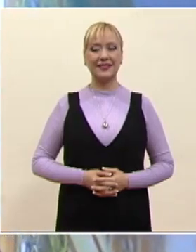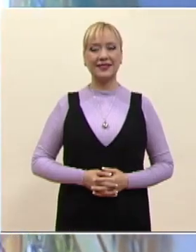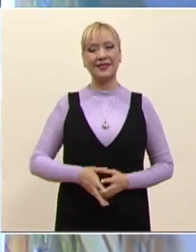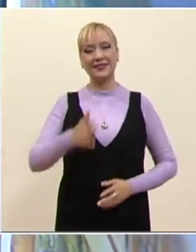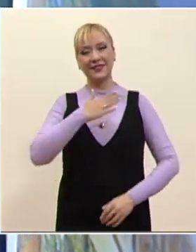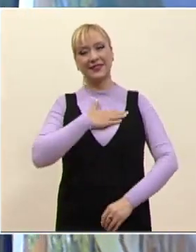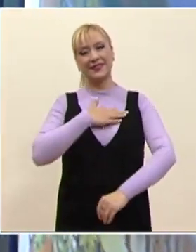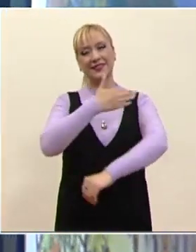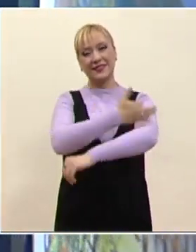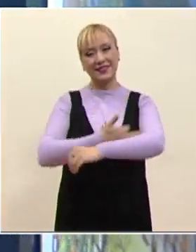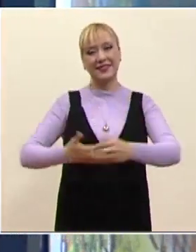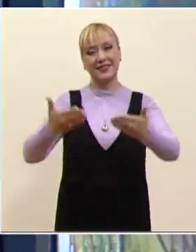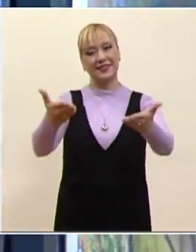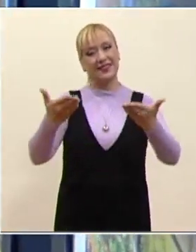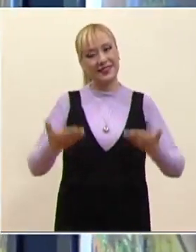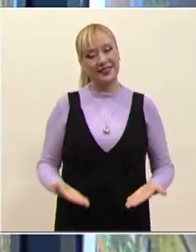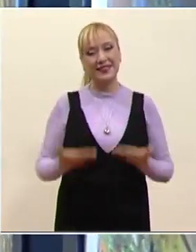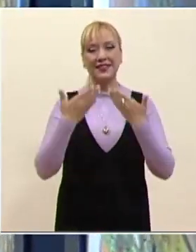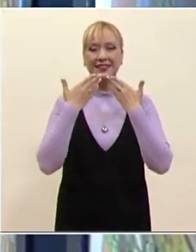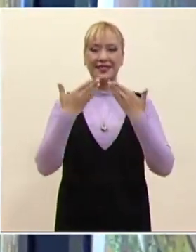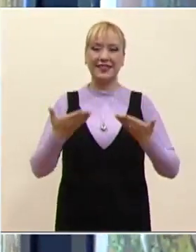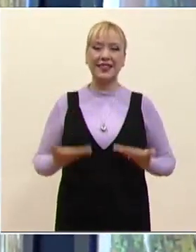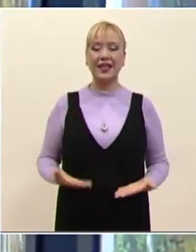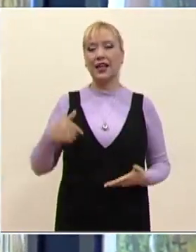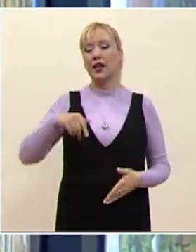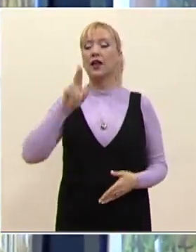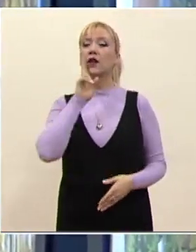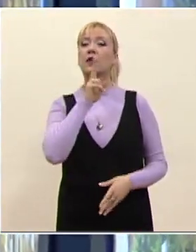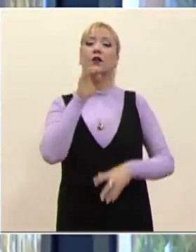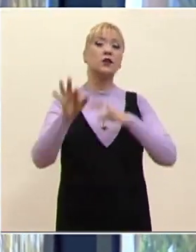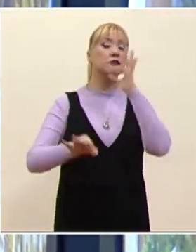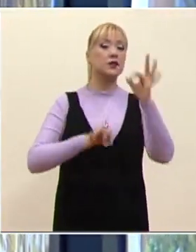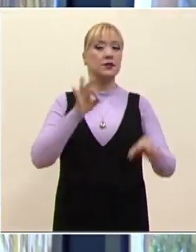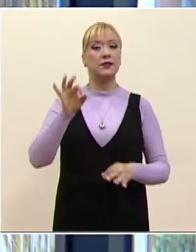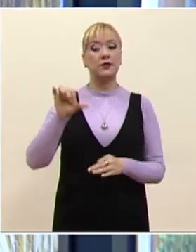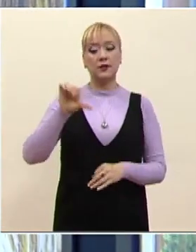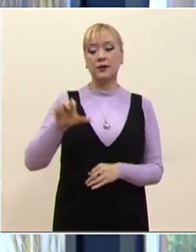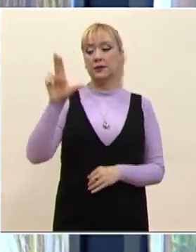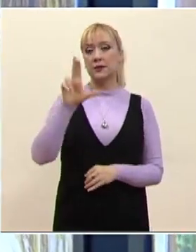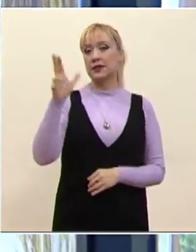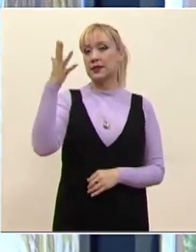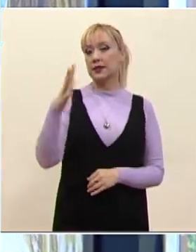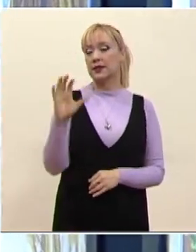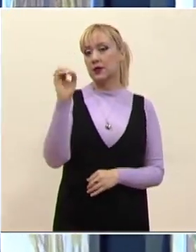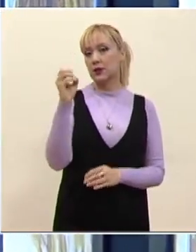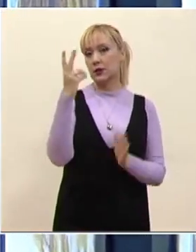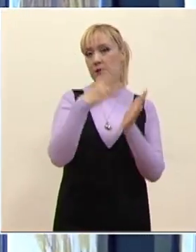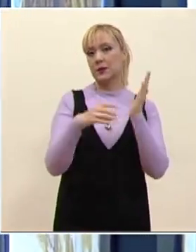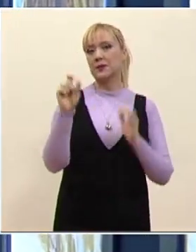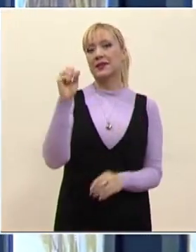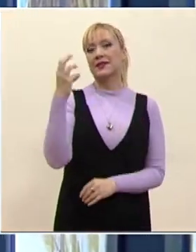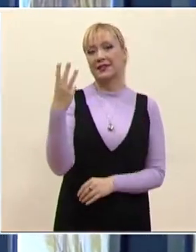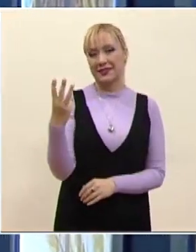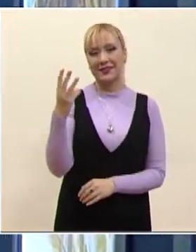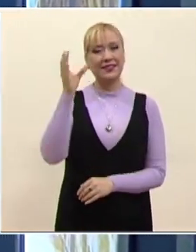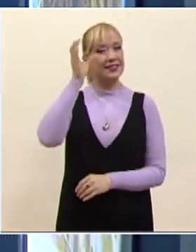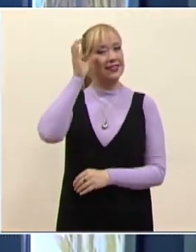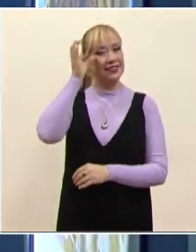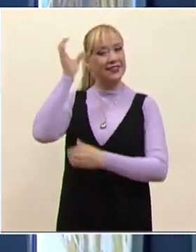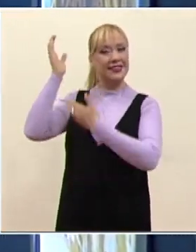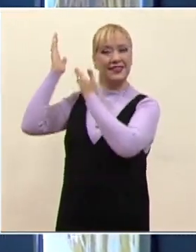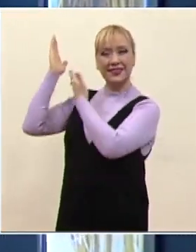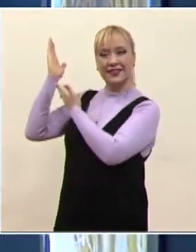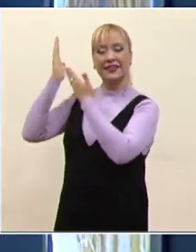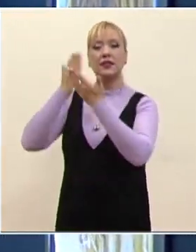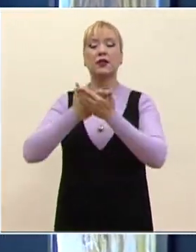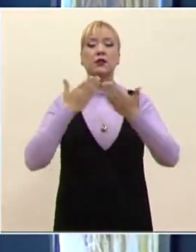Muy buenas tardes, bienvenidos a este corte informativo. Hoy es martes 10 de octubre de 2023. Soy Citlali Pérez y en los